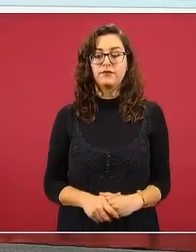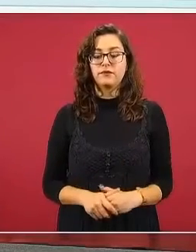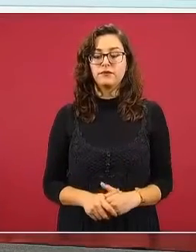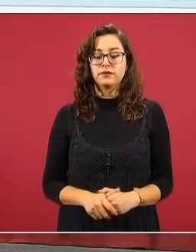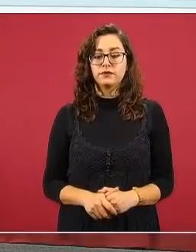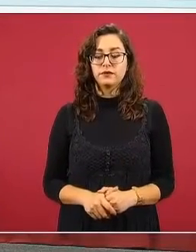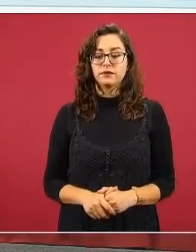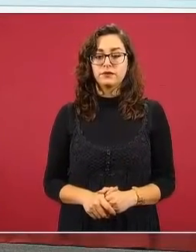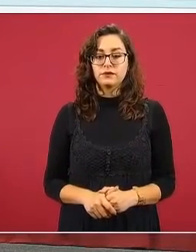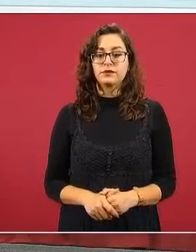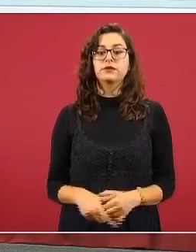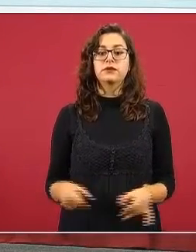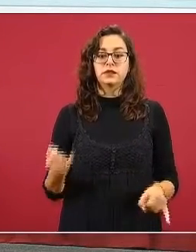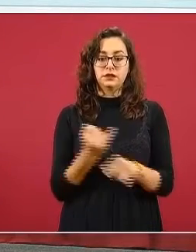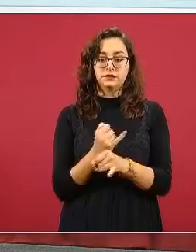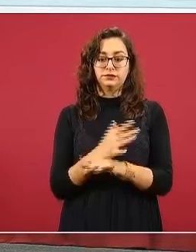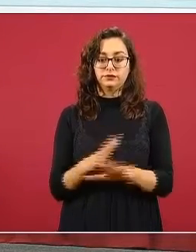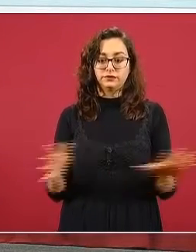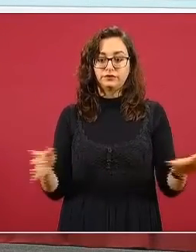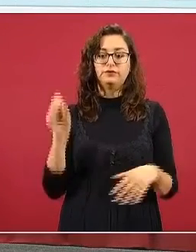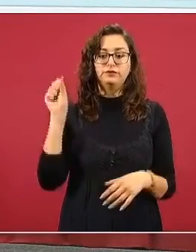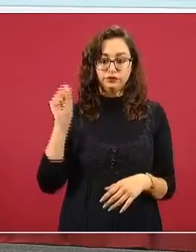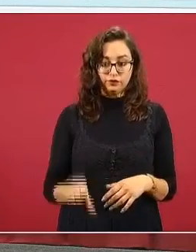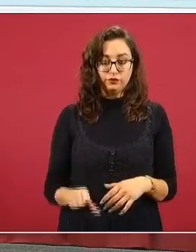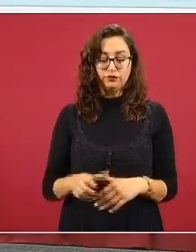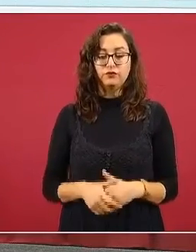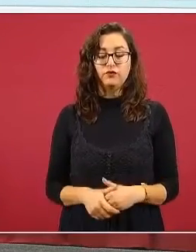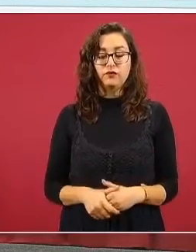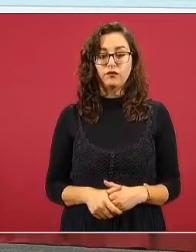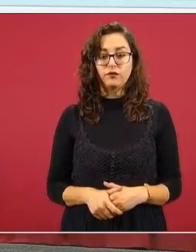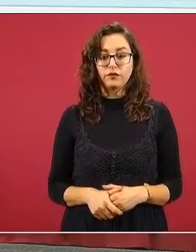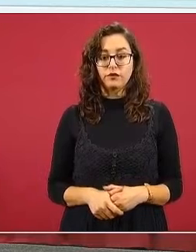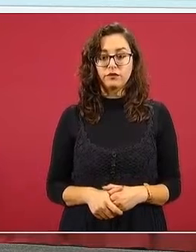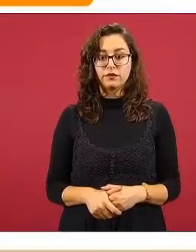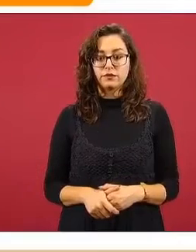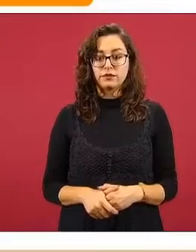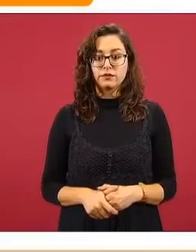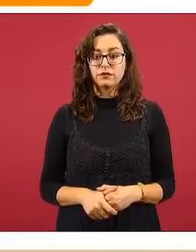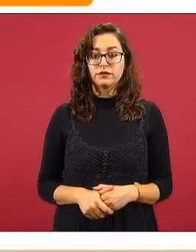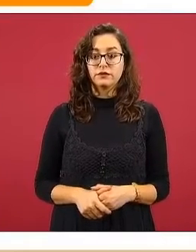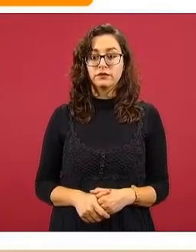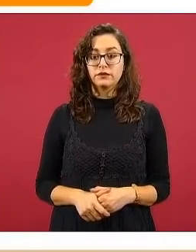ahora sí los datos para el día de hoy. Tenemos más de